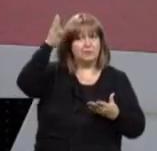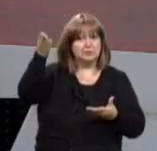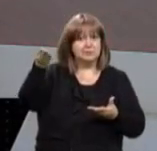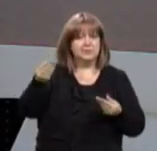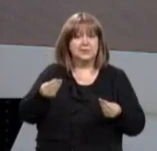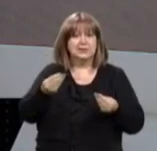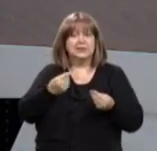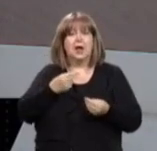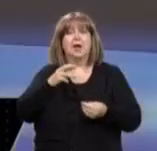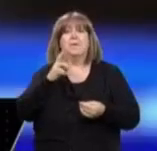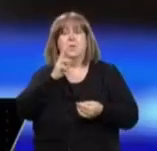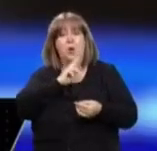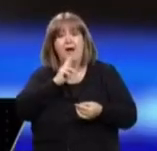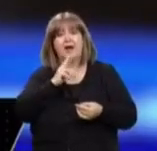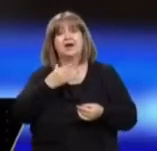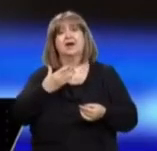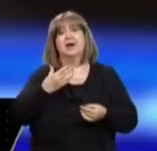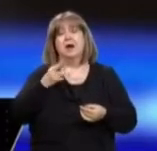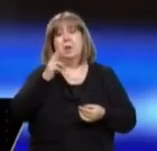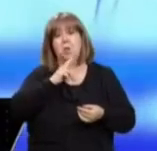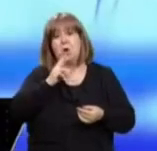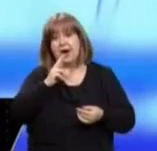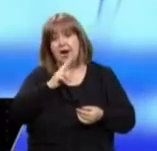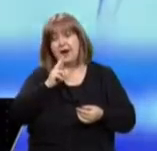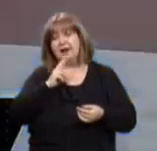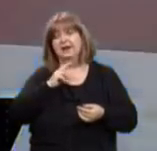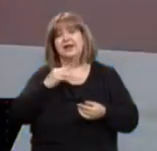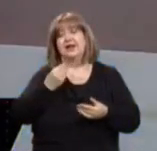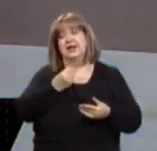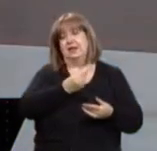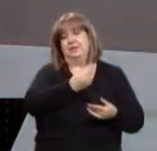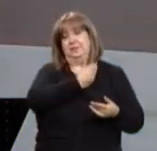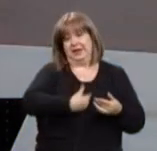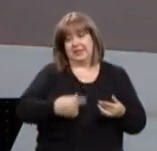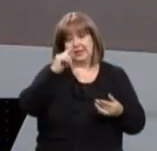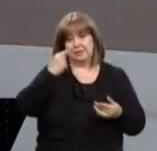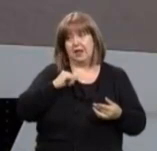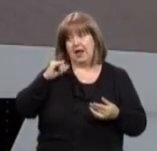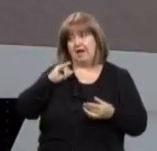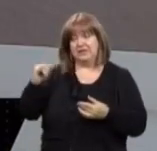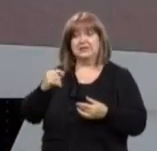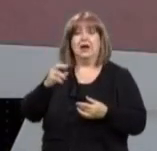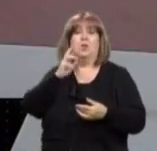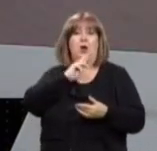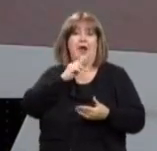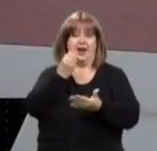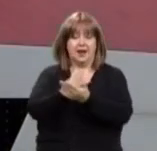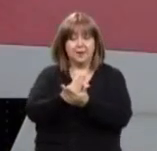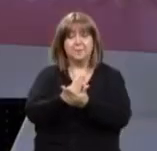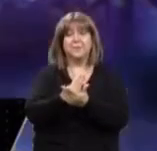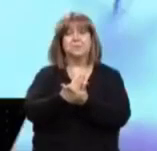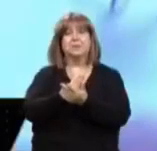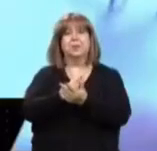refiriendo el Papa fue el gobierno de Mauricio Macri. Este saco no nos queda. No nos queda. Quiso decir no nos habla esto, ¿no? A nosotros. Este saco no nos queda a nosotros. Esto no está hablando de el